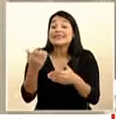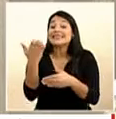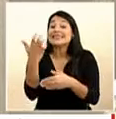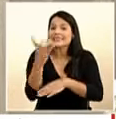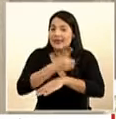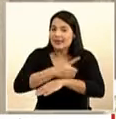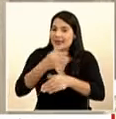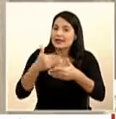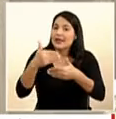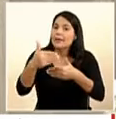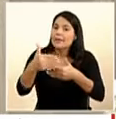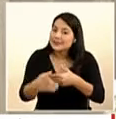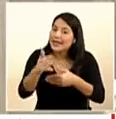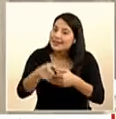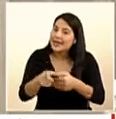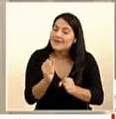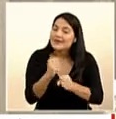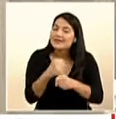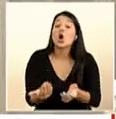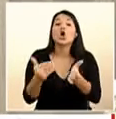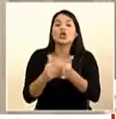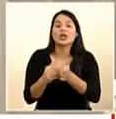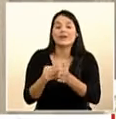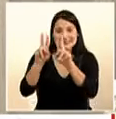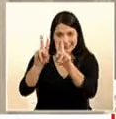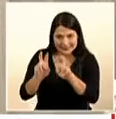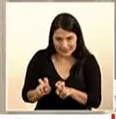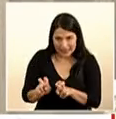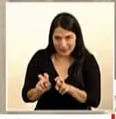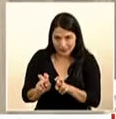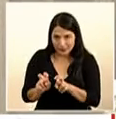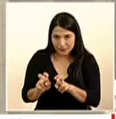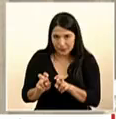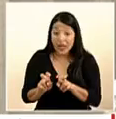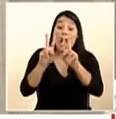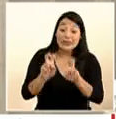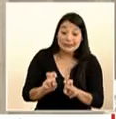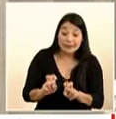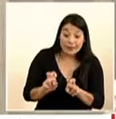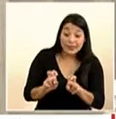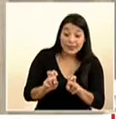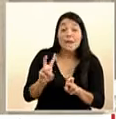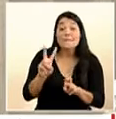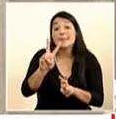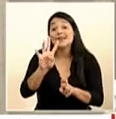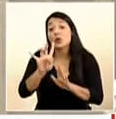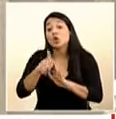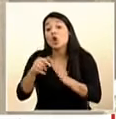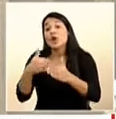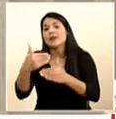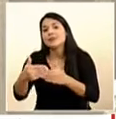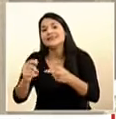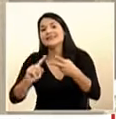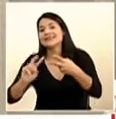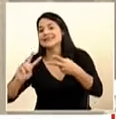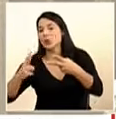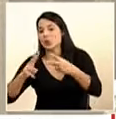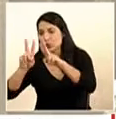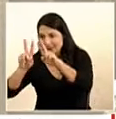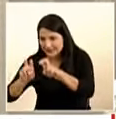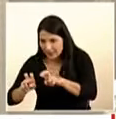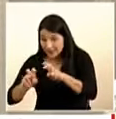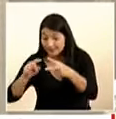requieren dos pruebas con una diferencia de 24 horas que sean negativas ambas el virus